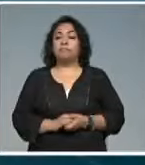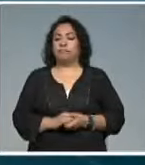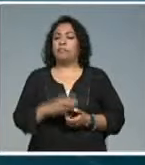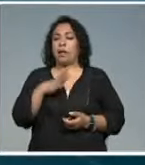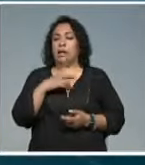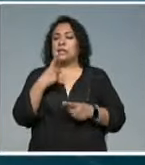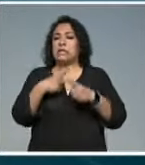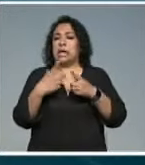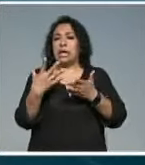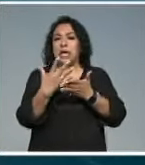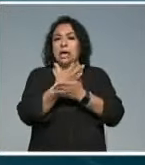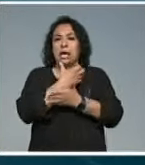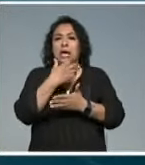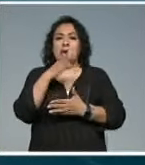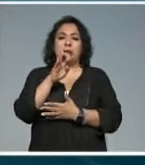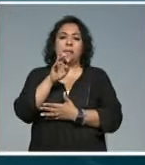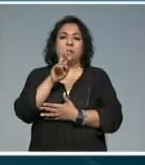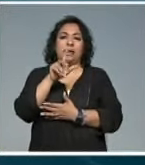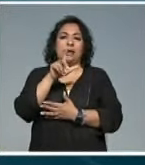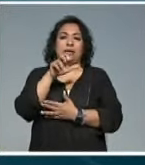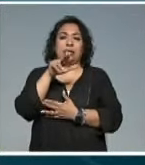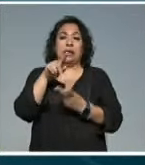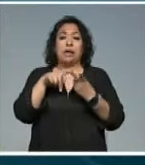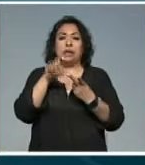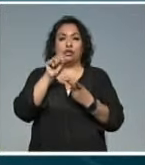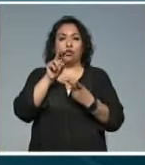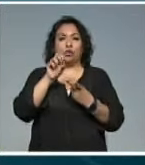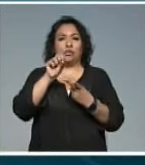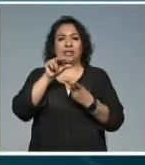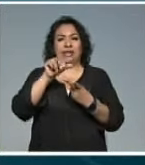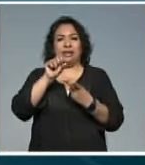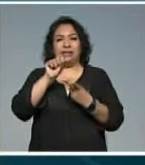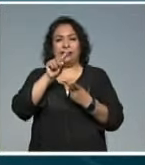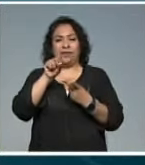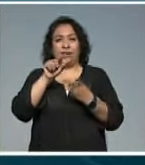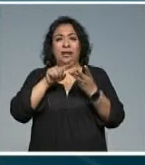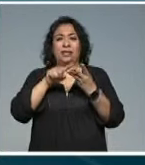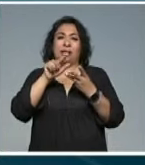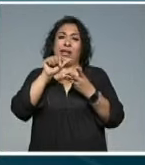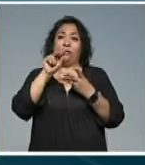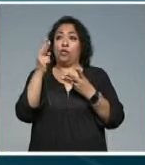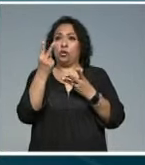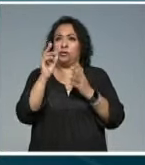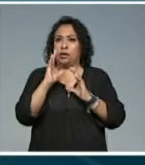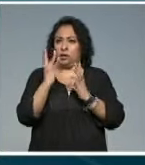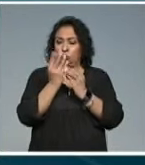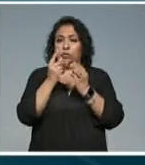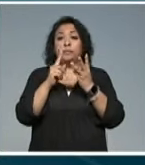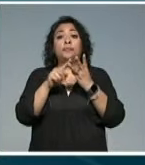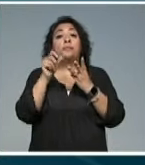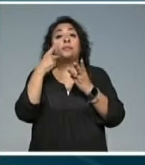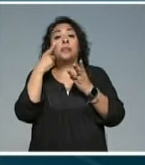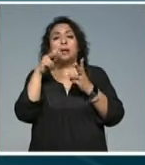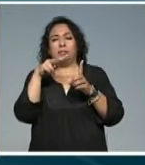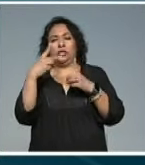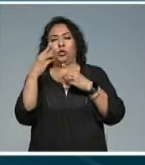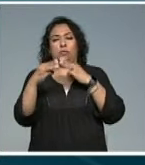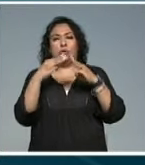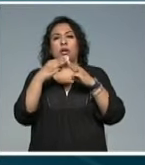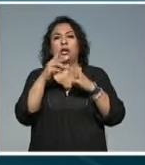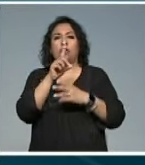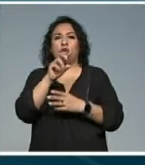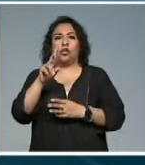Tenemos a los ganadores de la Berlinale. Susana Zabaleta y Andrea Bocelli presentan dueto y les ofrecemos la visión global